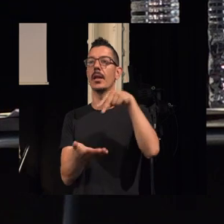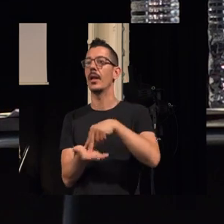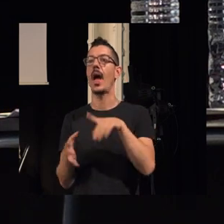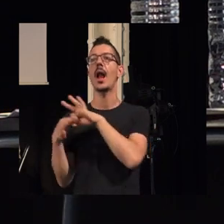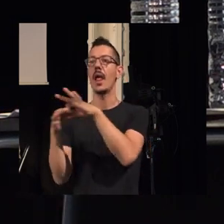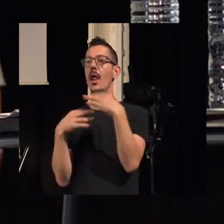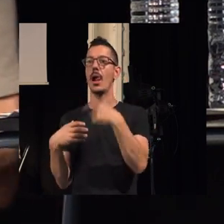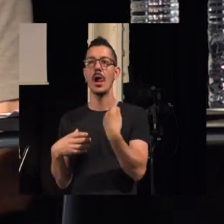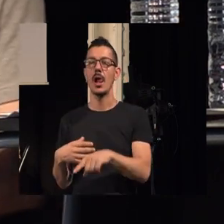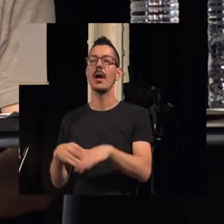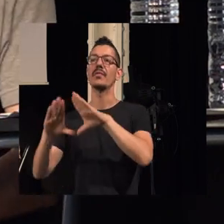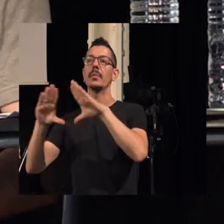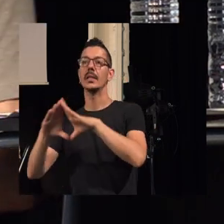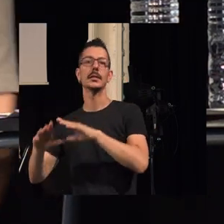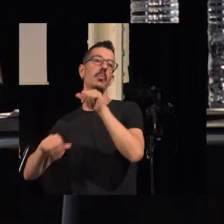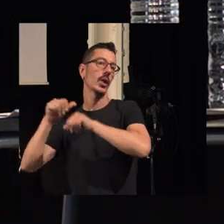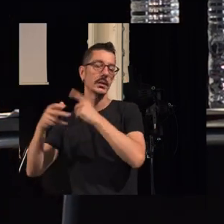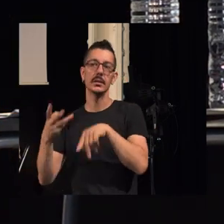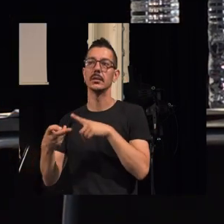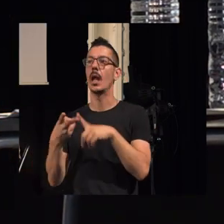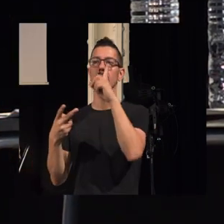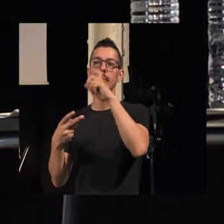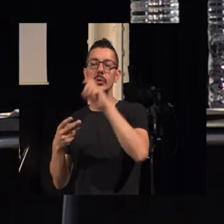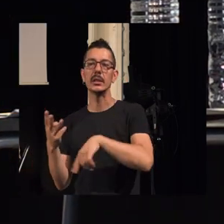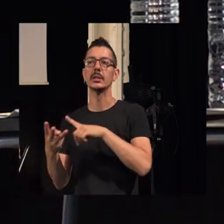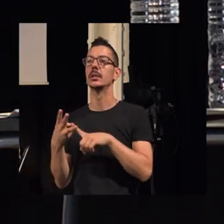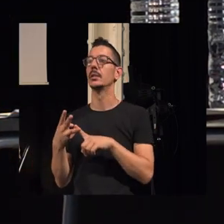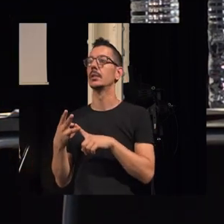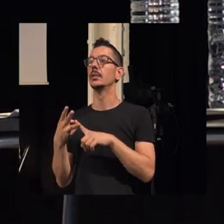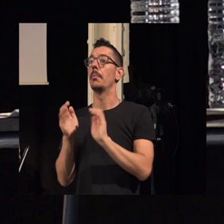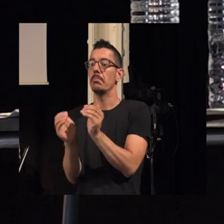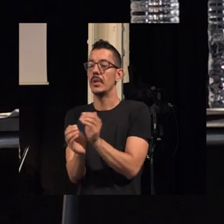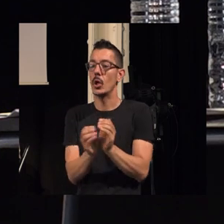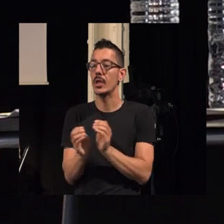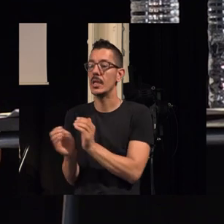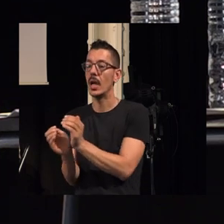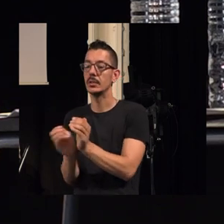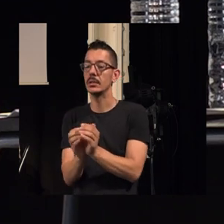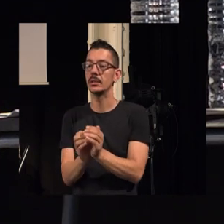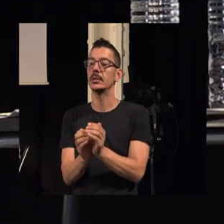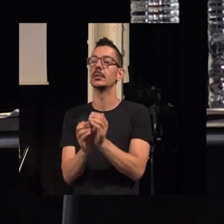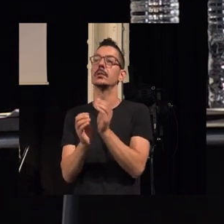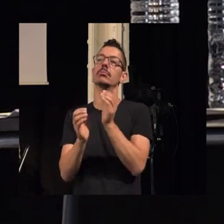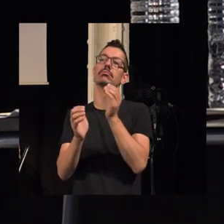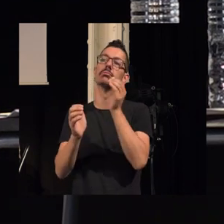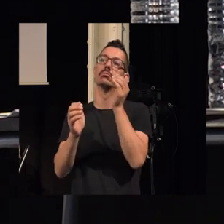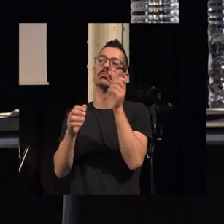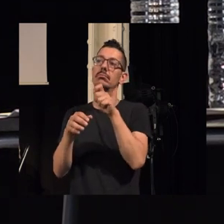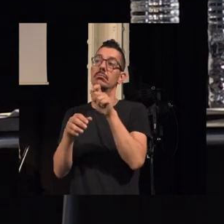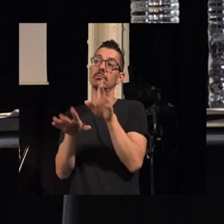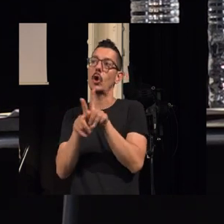feministas progresistas, las putas, las minorías étnicas nacionales,